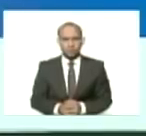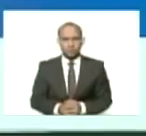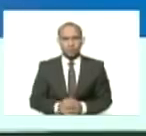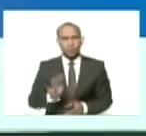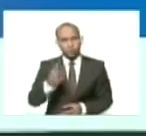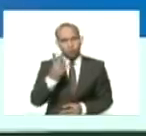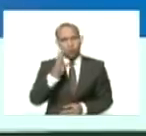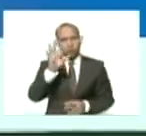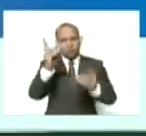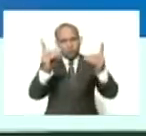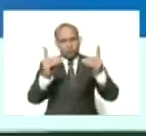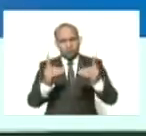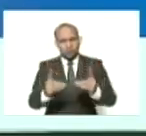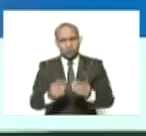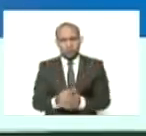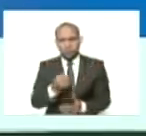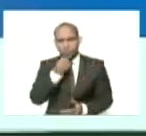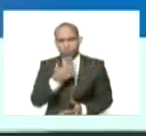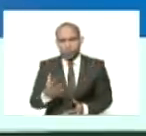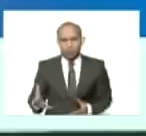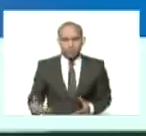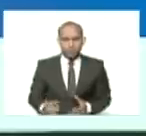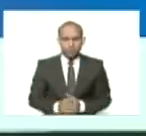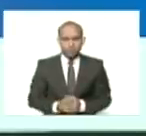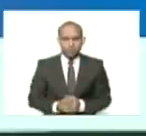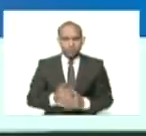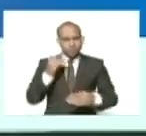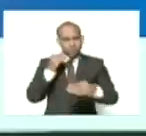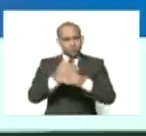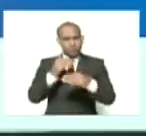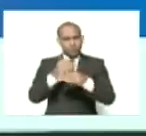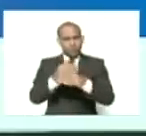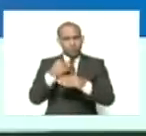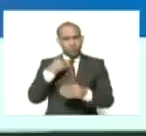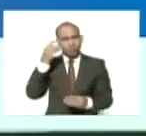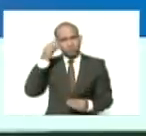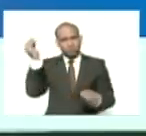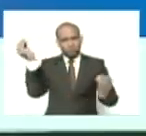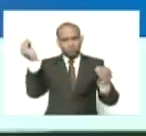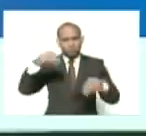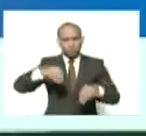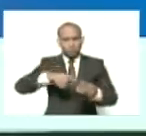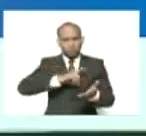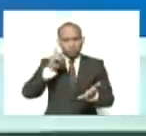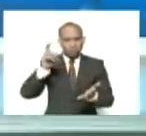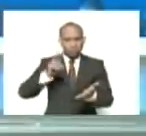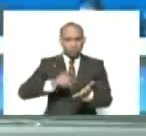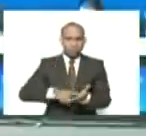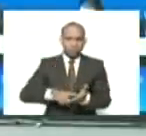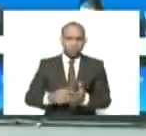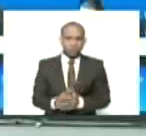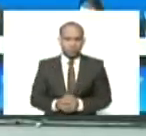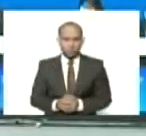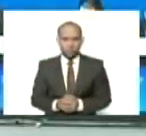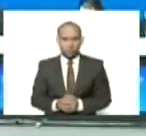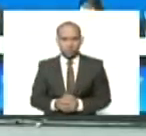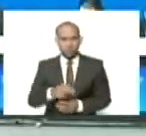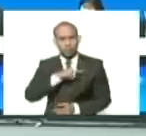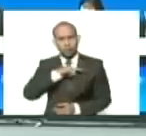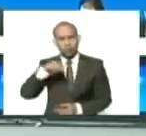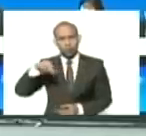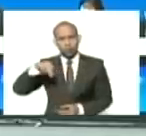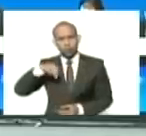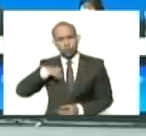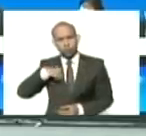Cuarta. Bueno, igualmente estoy de acuerdo con que vayamos